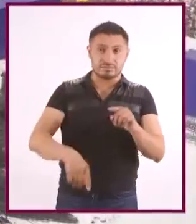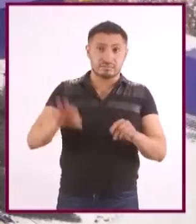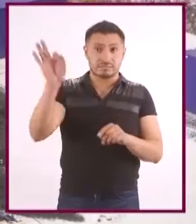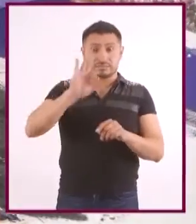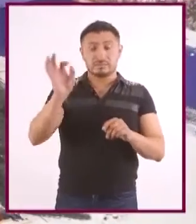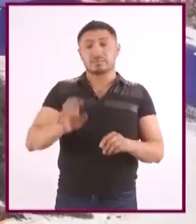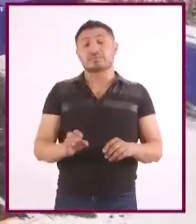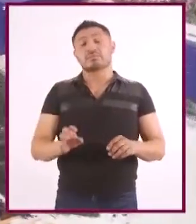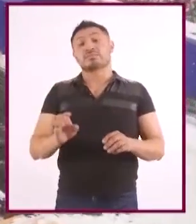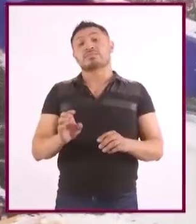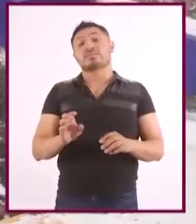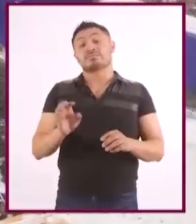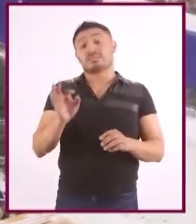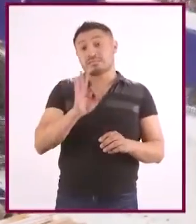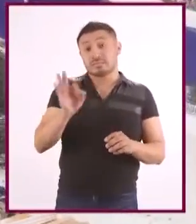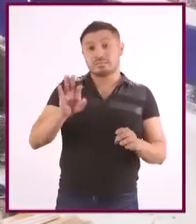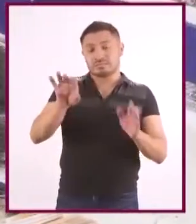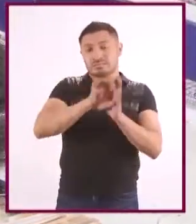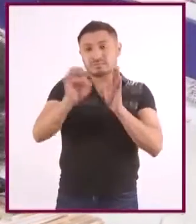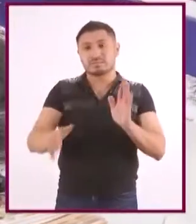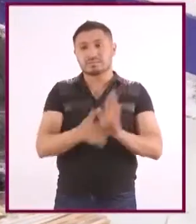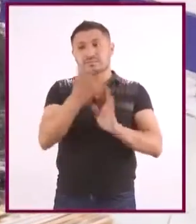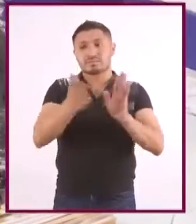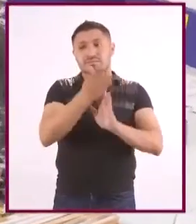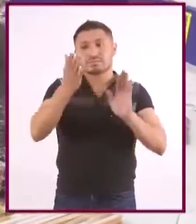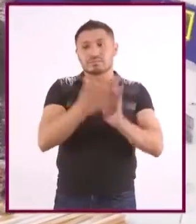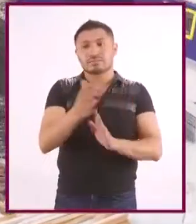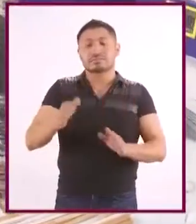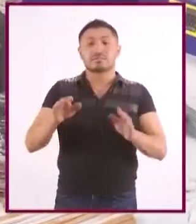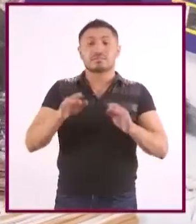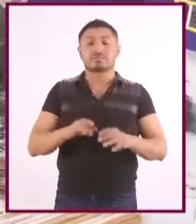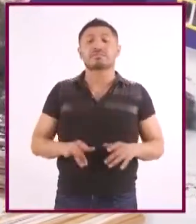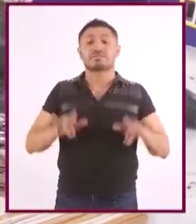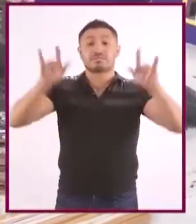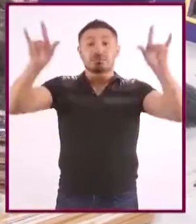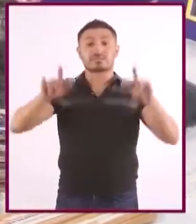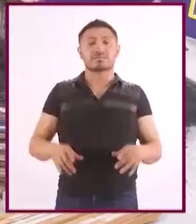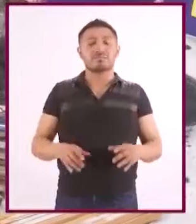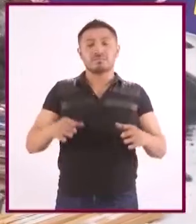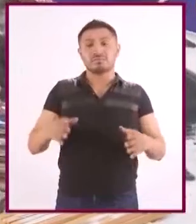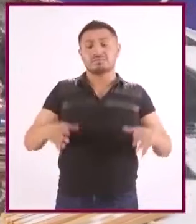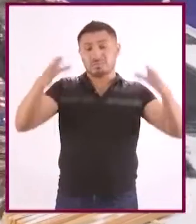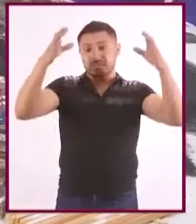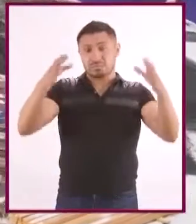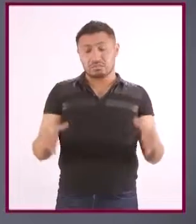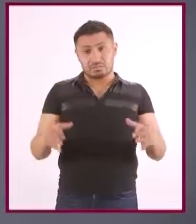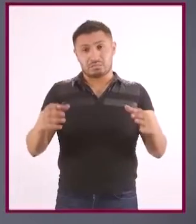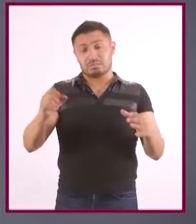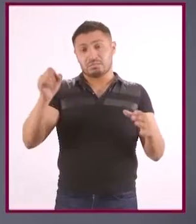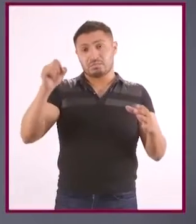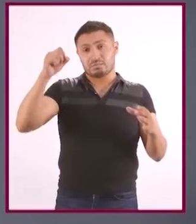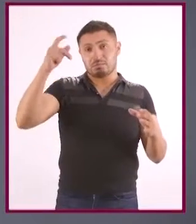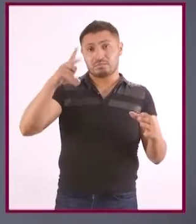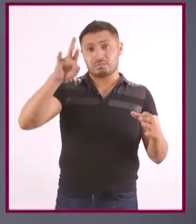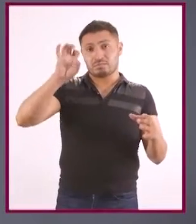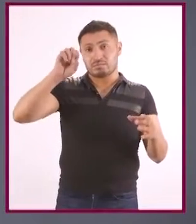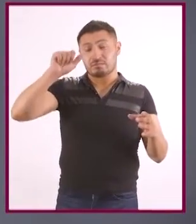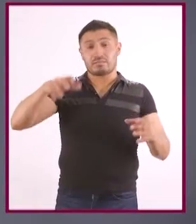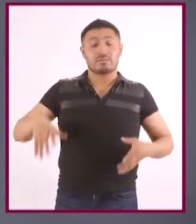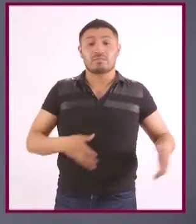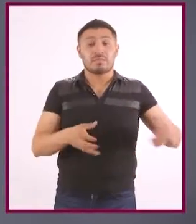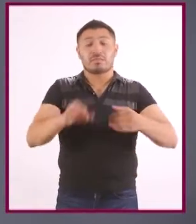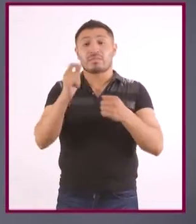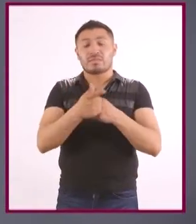pública, como la construcción de un aeropuerto, de una presa o de una carretera. Otro caso es el de los derechos